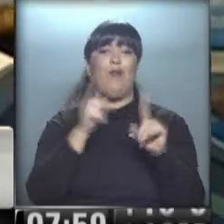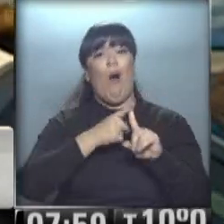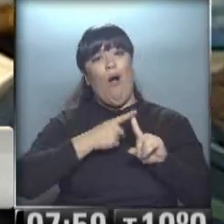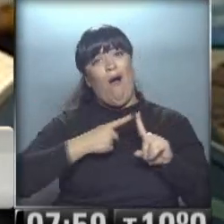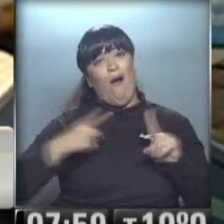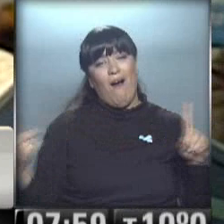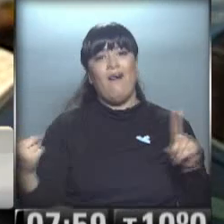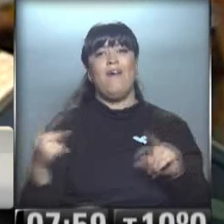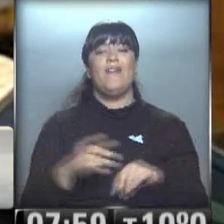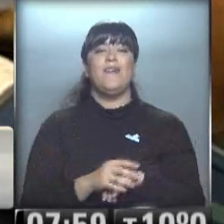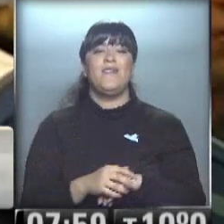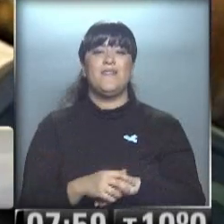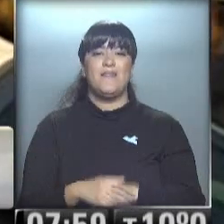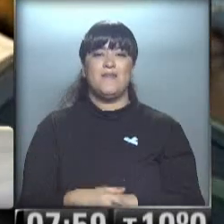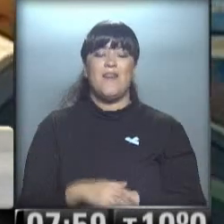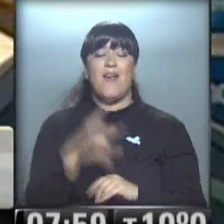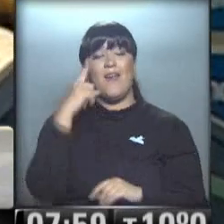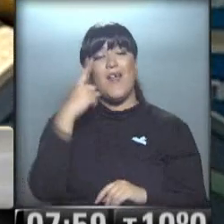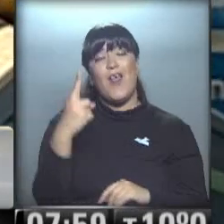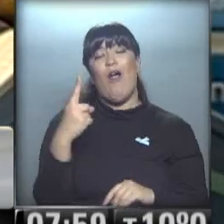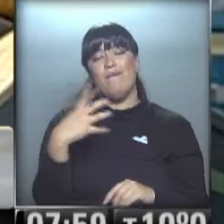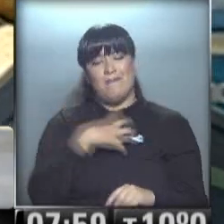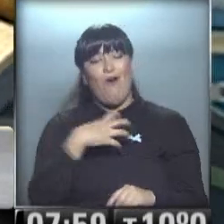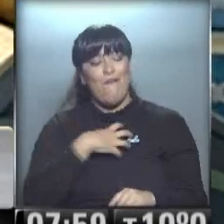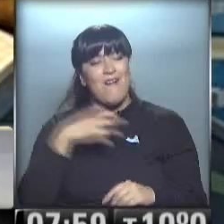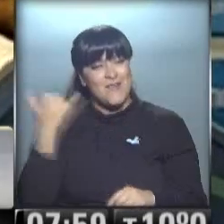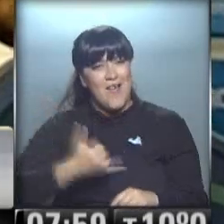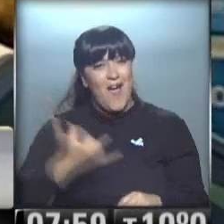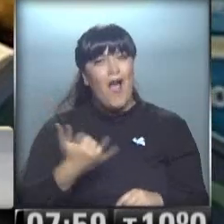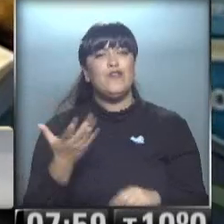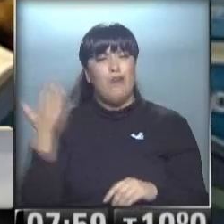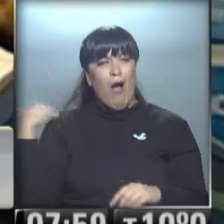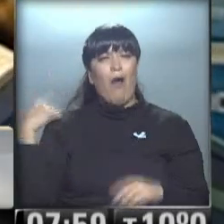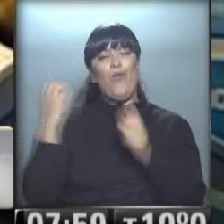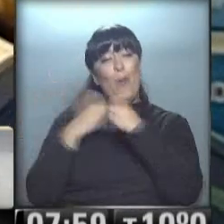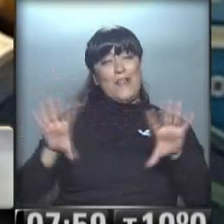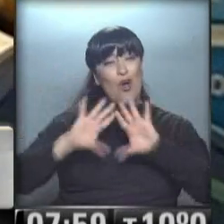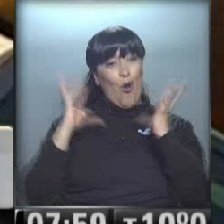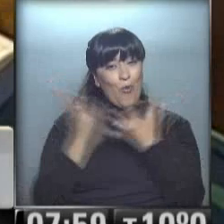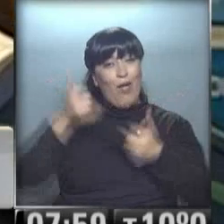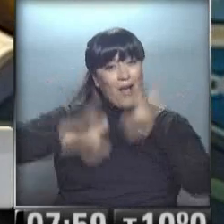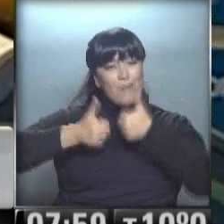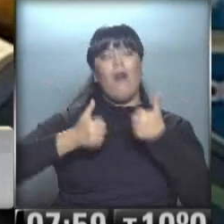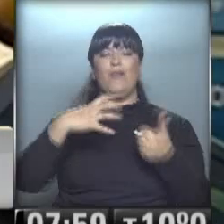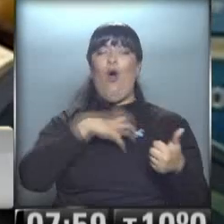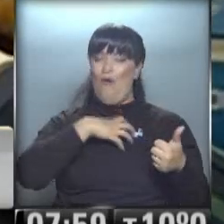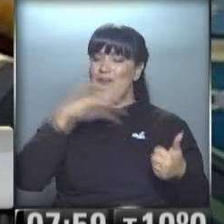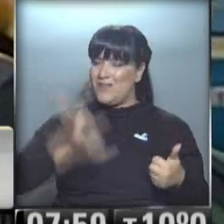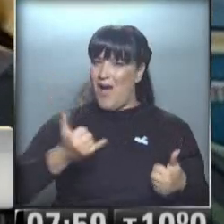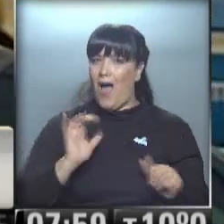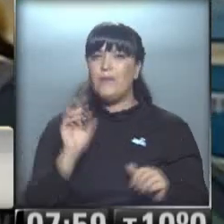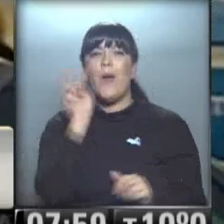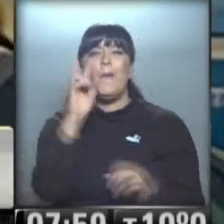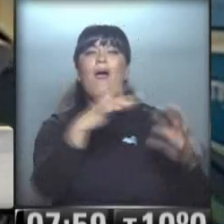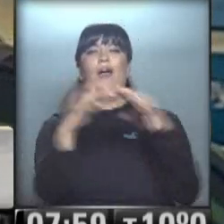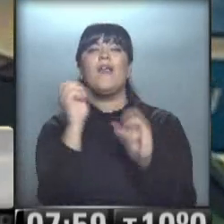peripecia. Creo que confiados. Bueno, yo estaba confiado desde el inicio de este campeonato mundial. ¿Cómo estás viendo el equipo?